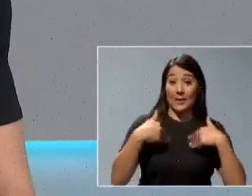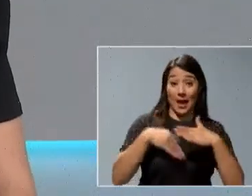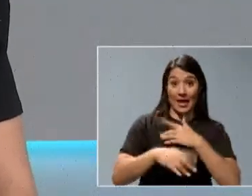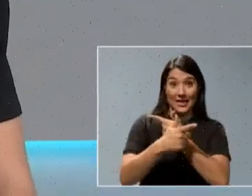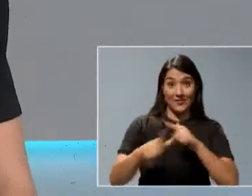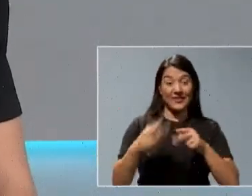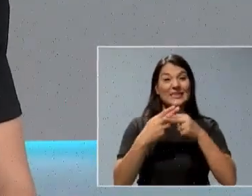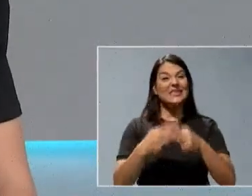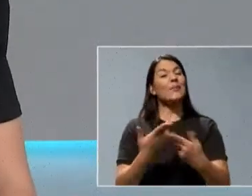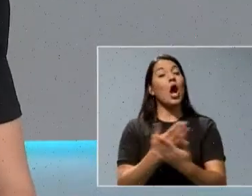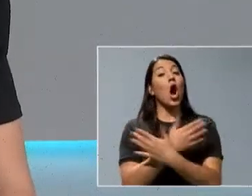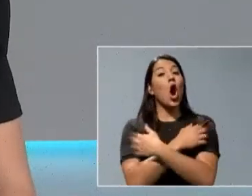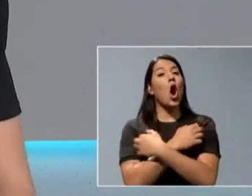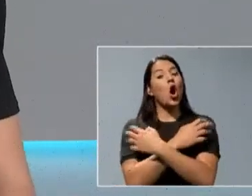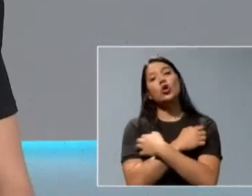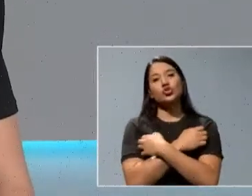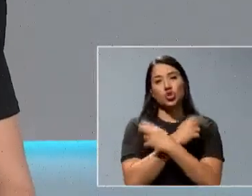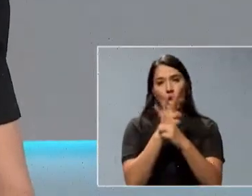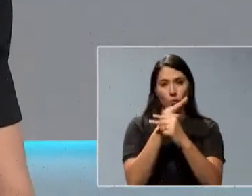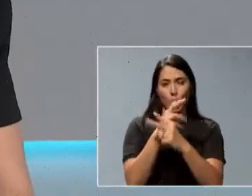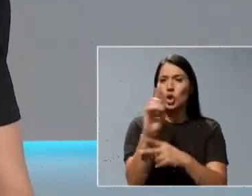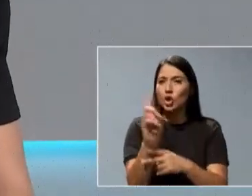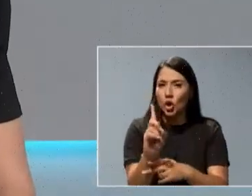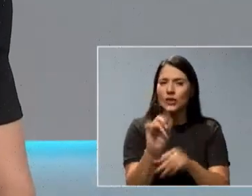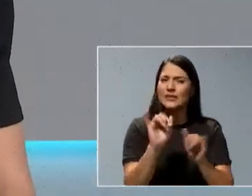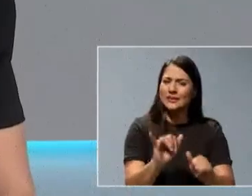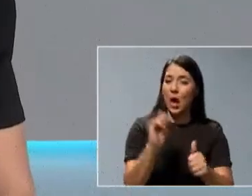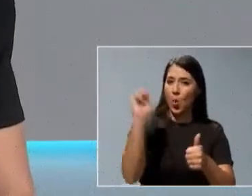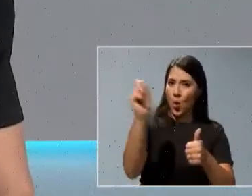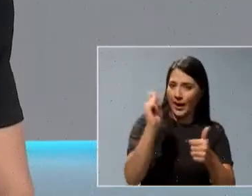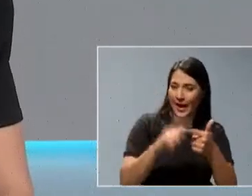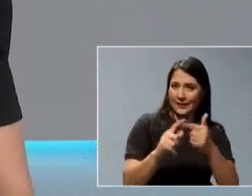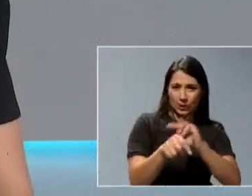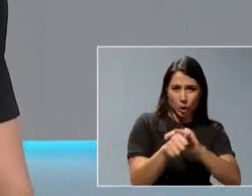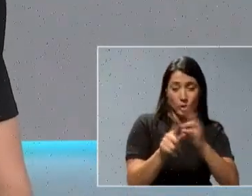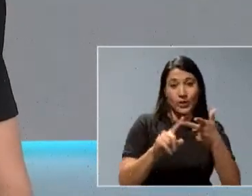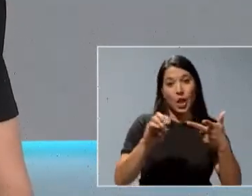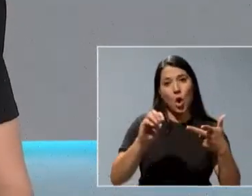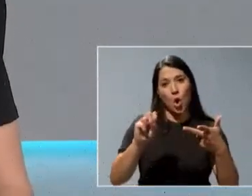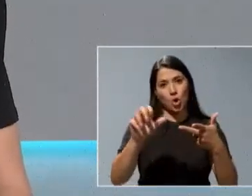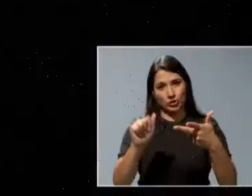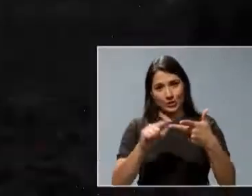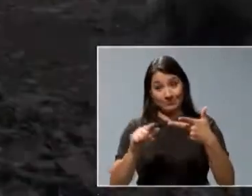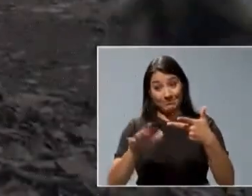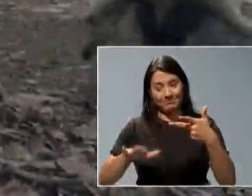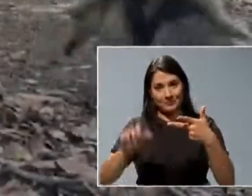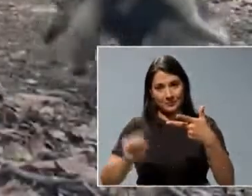hormiguero, una especie que habita Guanacaste, Tortuguero y Osa en la zona sur.